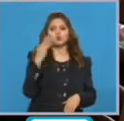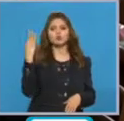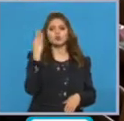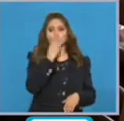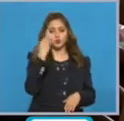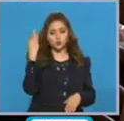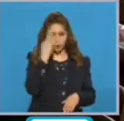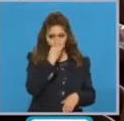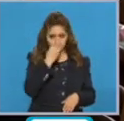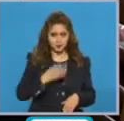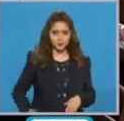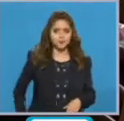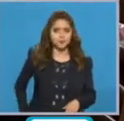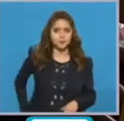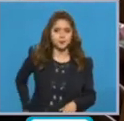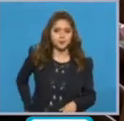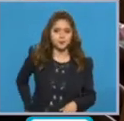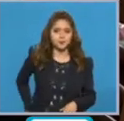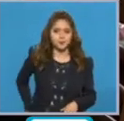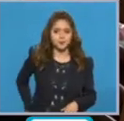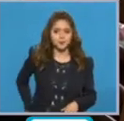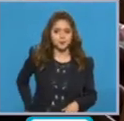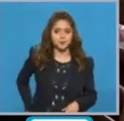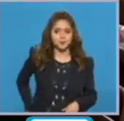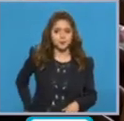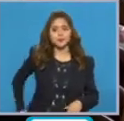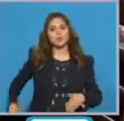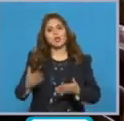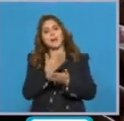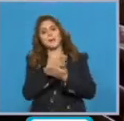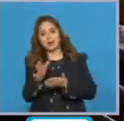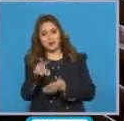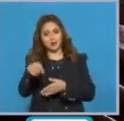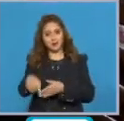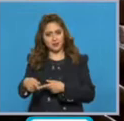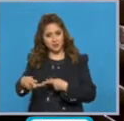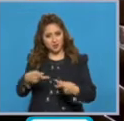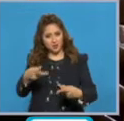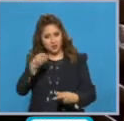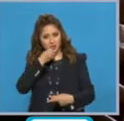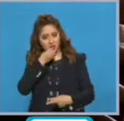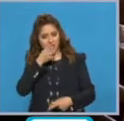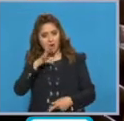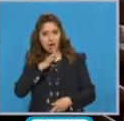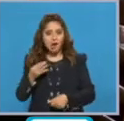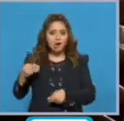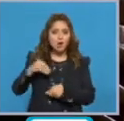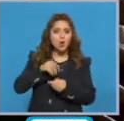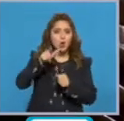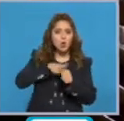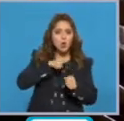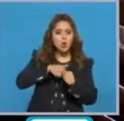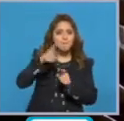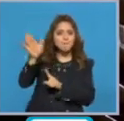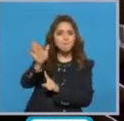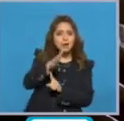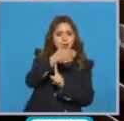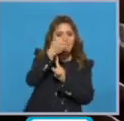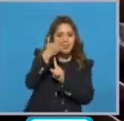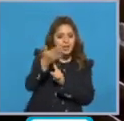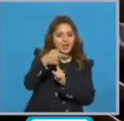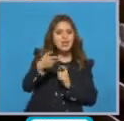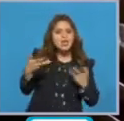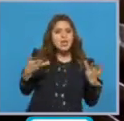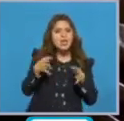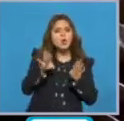además los colores que son de la bandera y que pues ya sabe que tienen la leyenda de cómo surgieron los chiles en nogada. Sí,